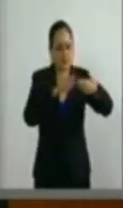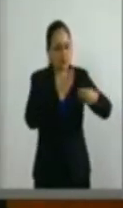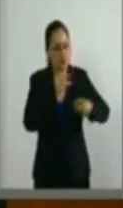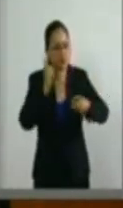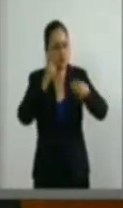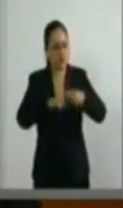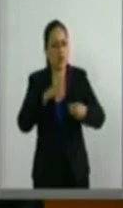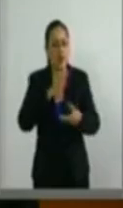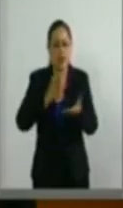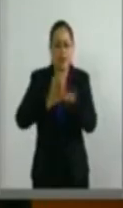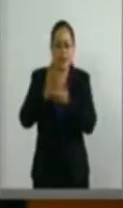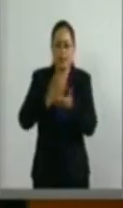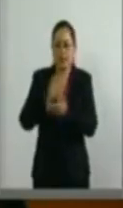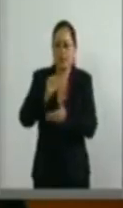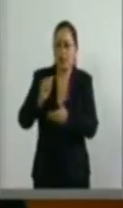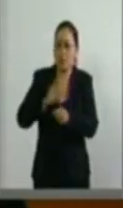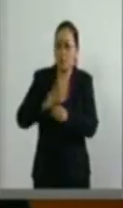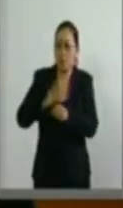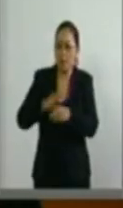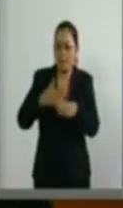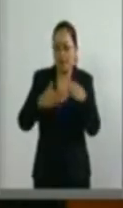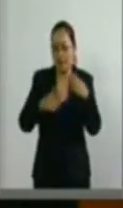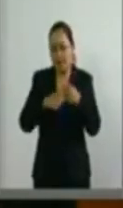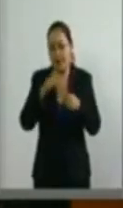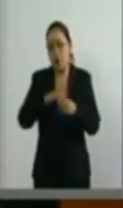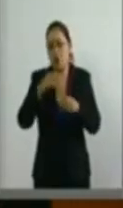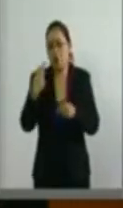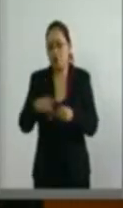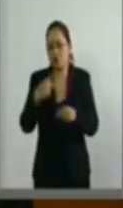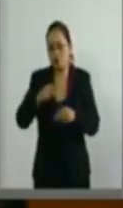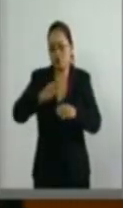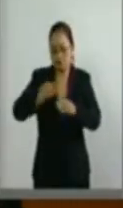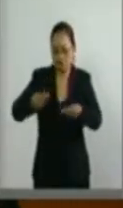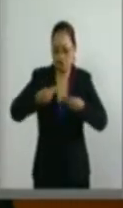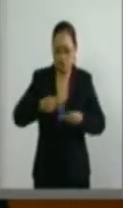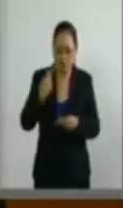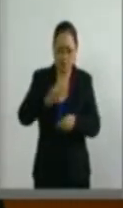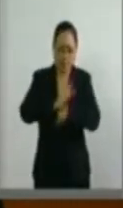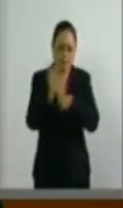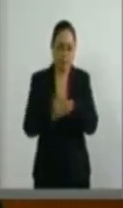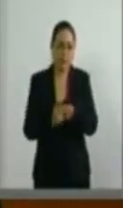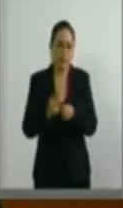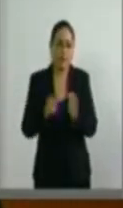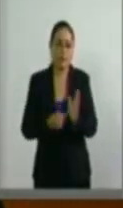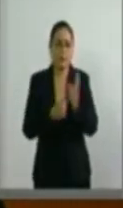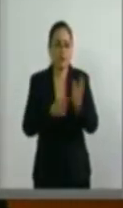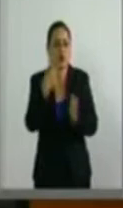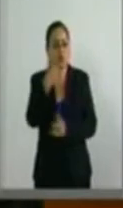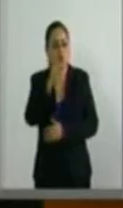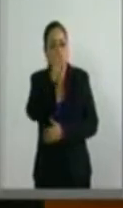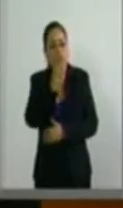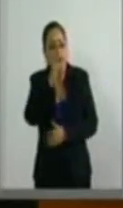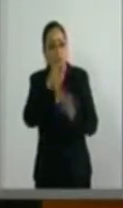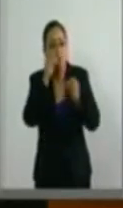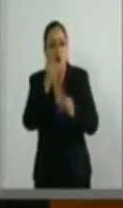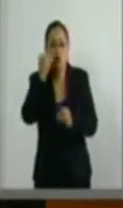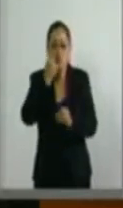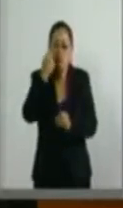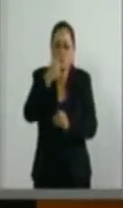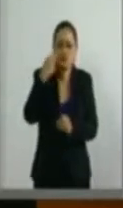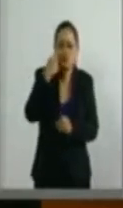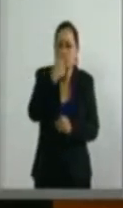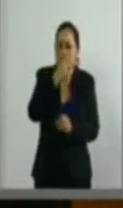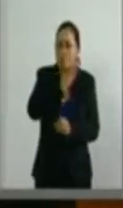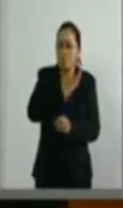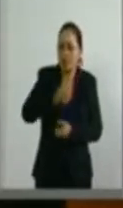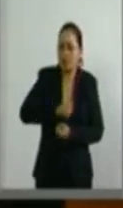tener acceso al legado material e inmaterial de la nación, de la comunicación de la lengua o del idioma de nuestra preferencia o